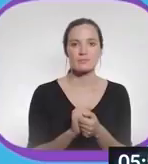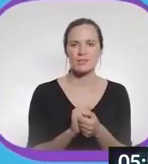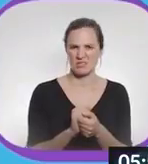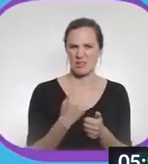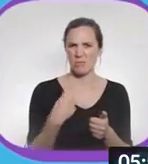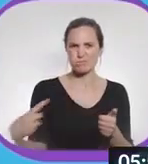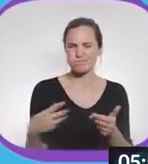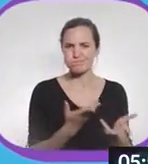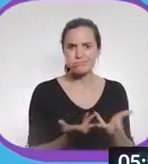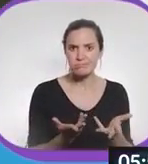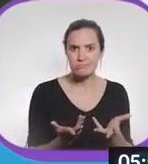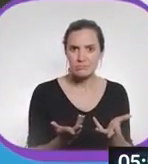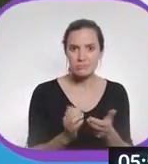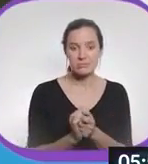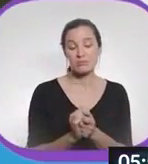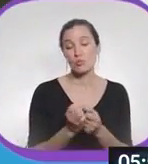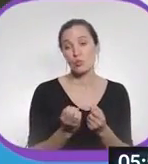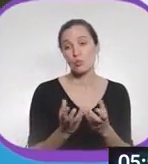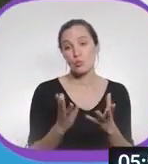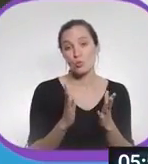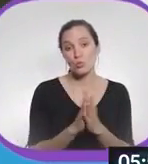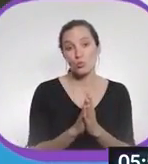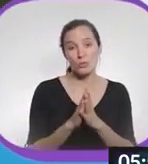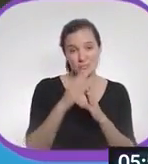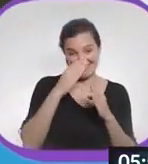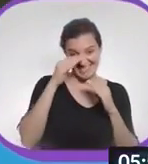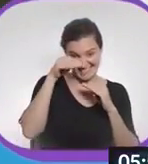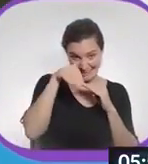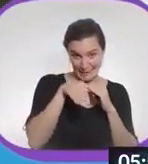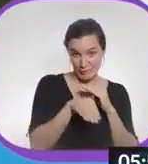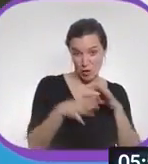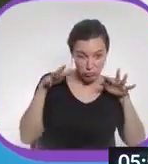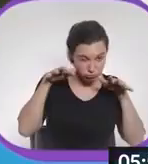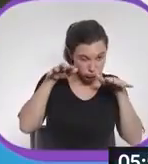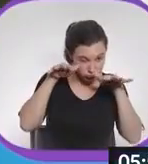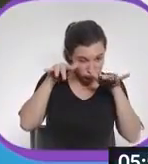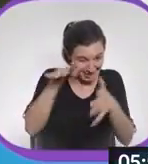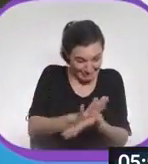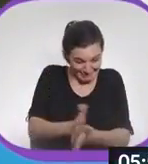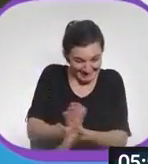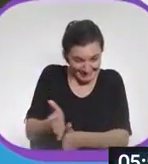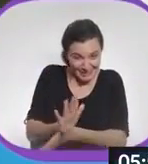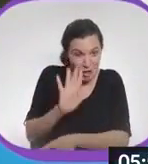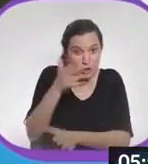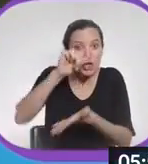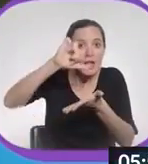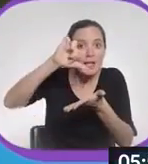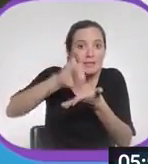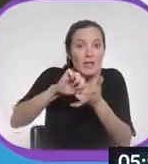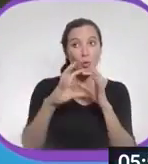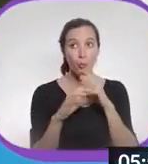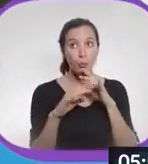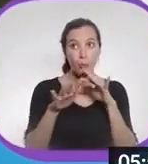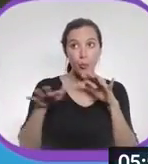Chicos, ¿qué rayos está pasando? Bueno, una estampida de elefantes está a punto de aplastarnos o todos los niños de Dimmsdale están practicando